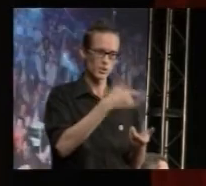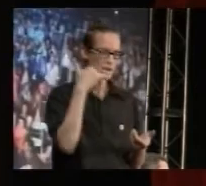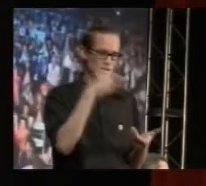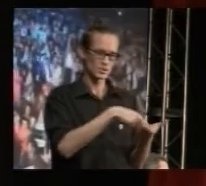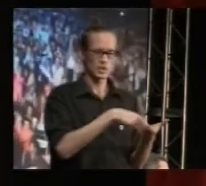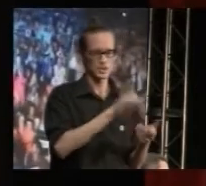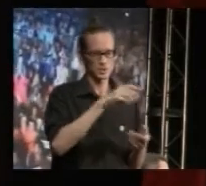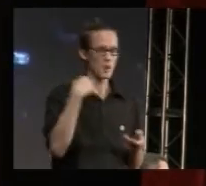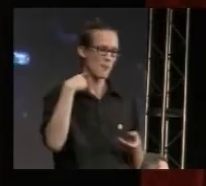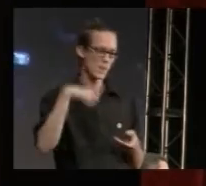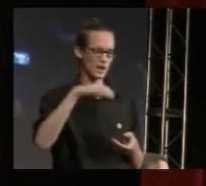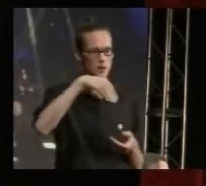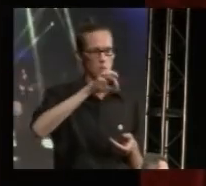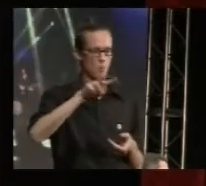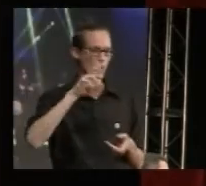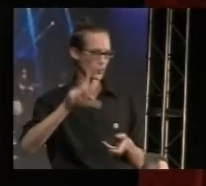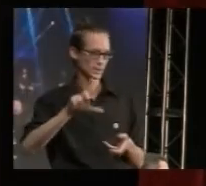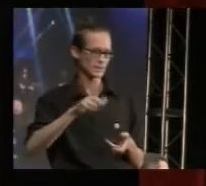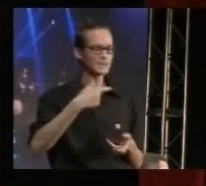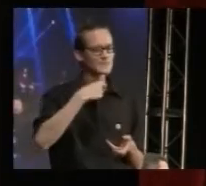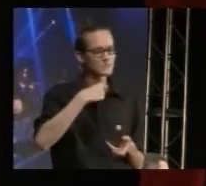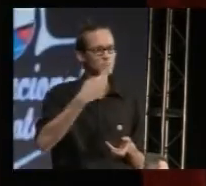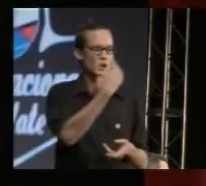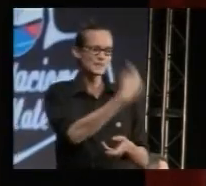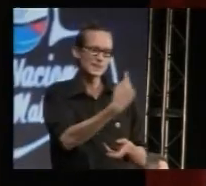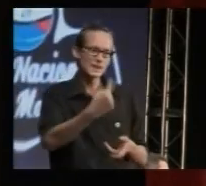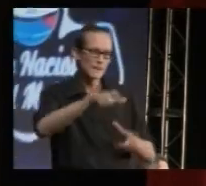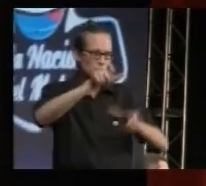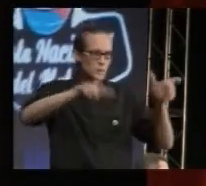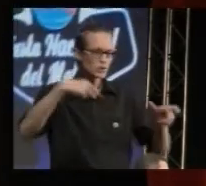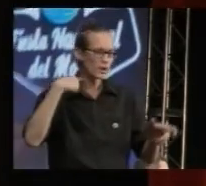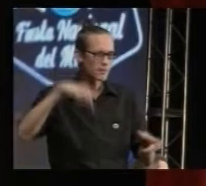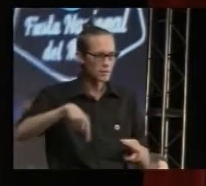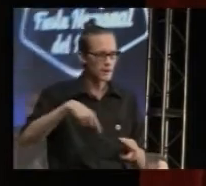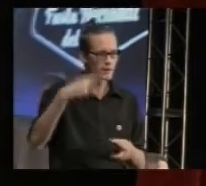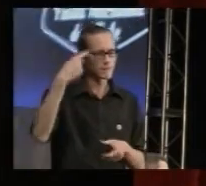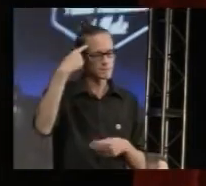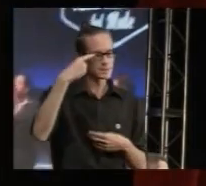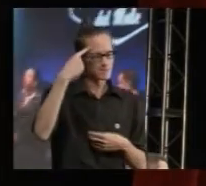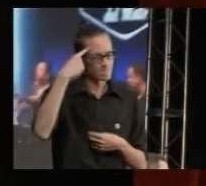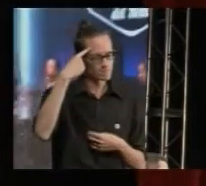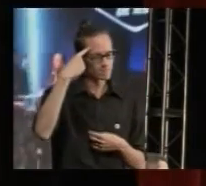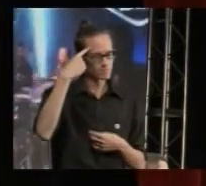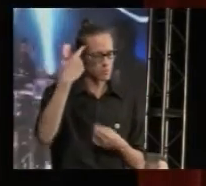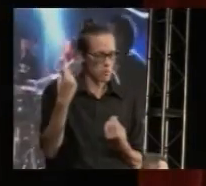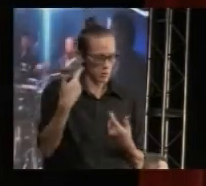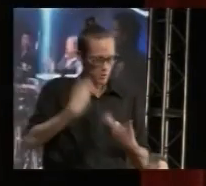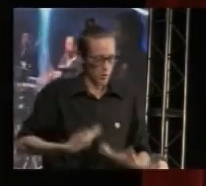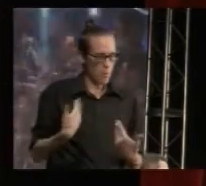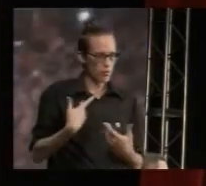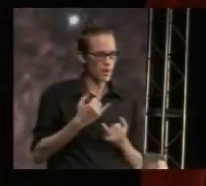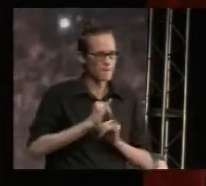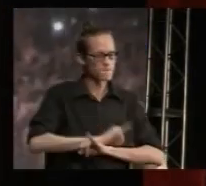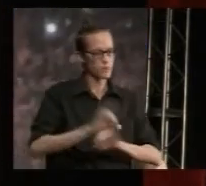Móvil. Pretendemos que cada paranaense se sensibilice para que sea promotor del turismo y por ello